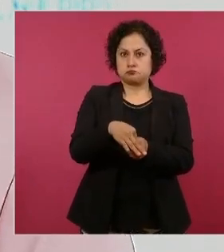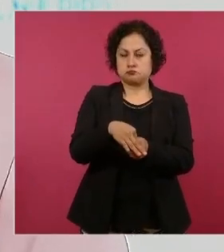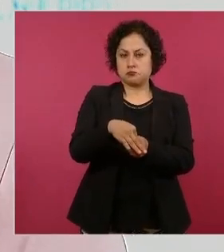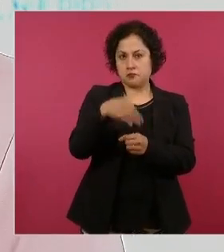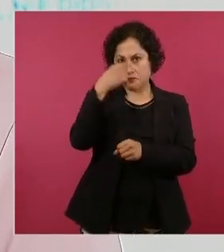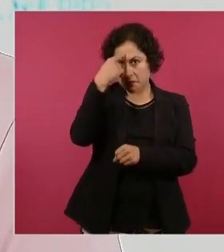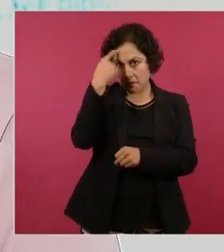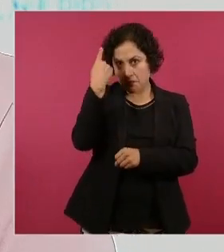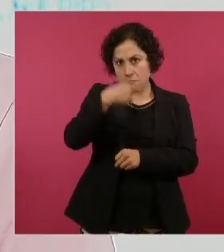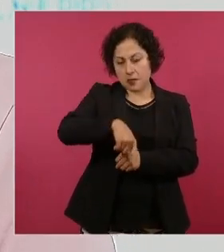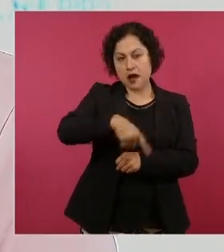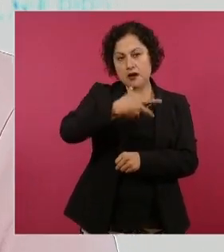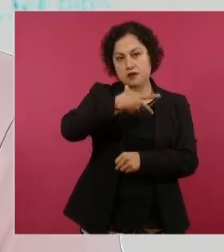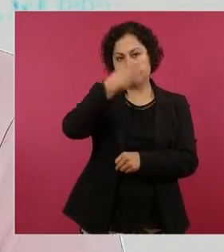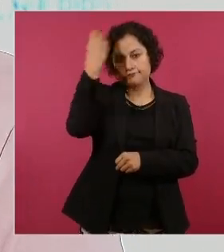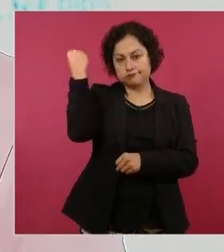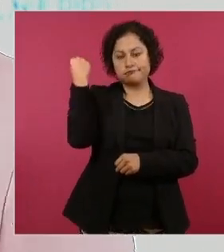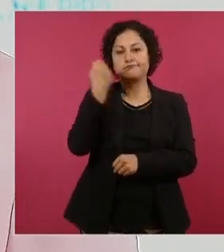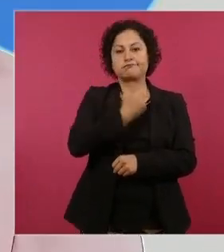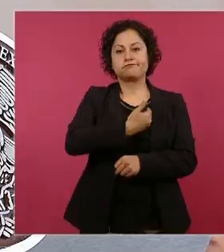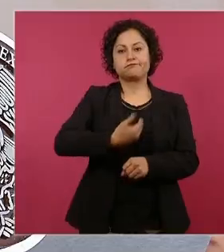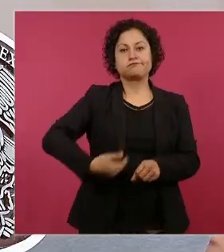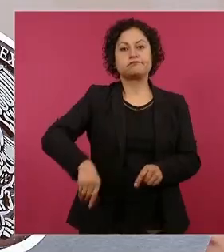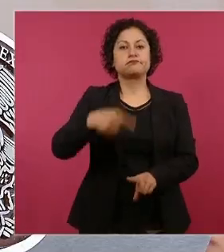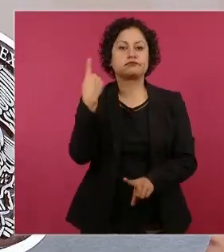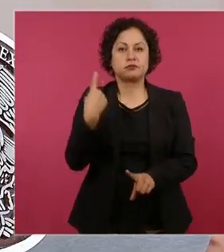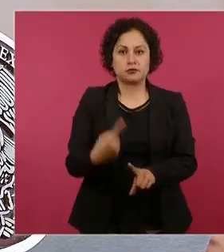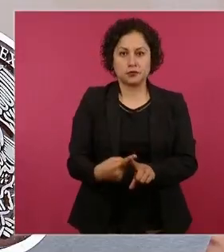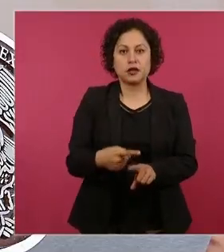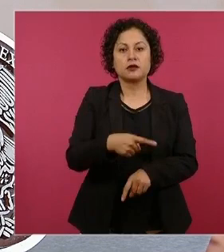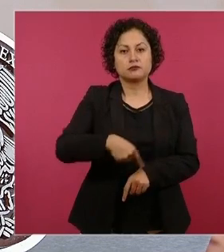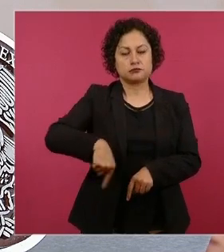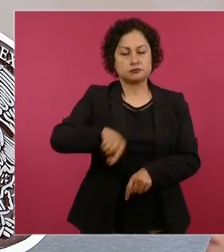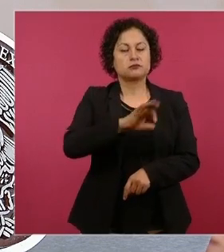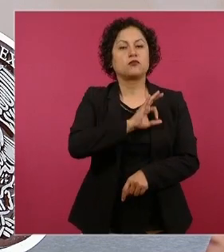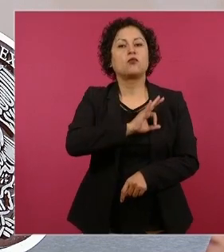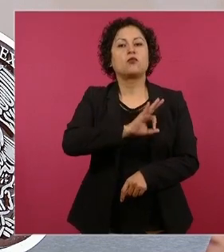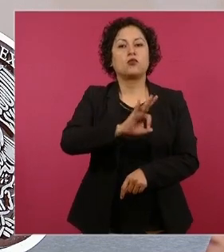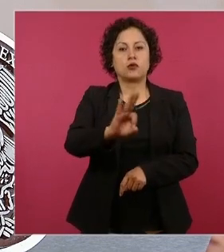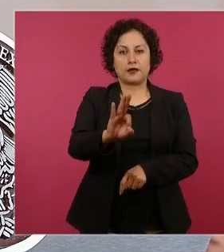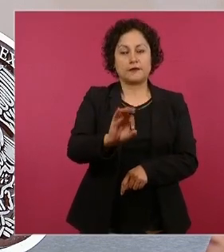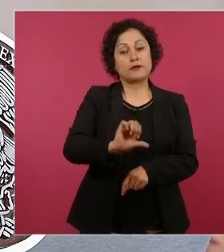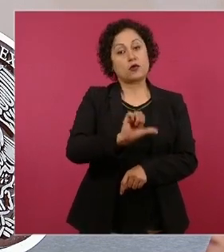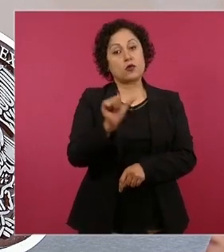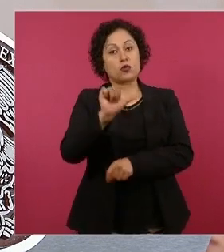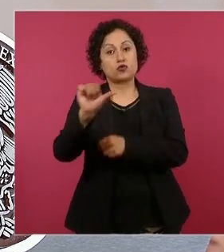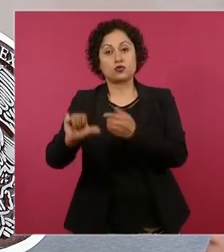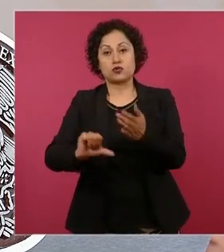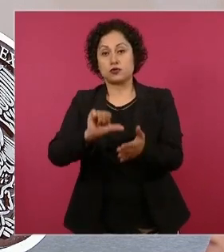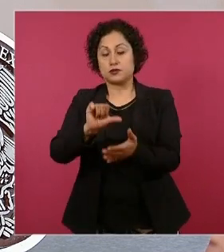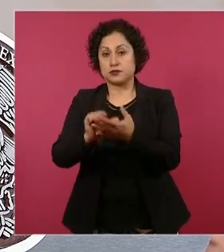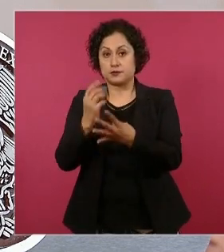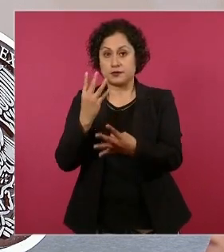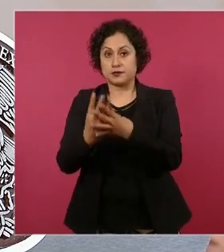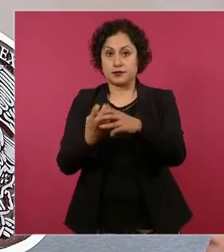por la presidencia de la República, en tanto que en los centros penitenciarios estatales se